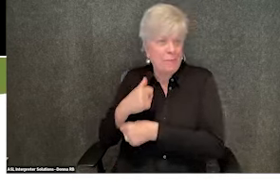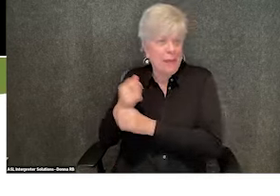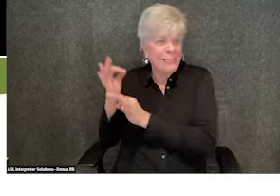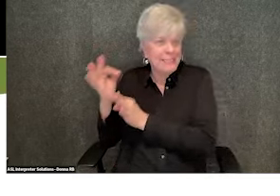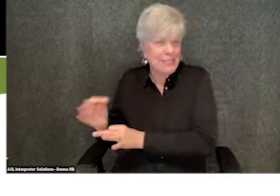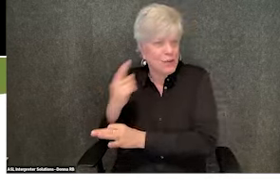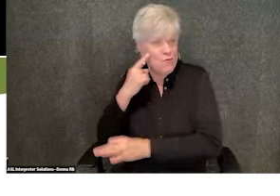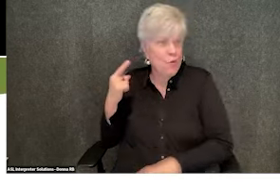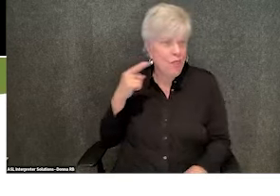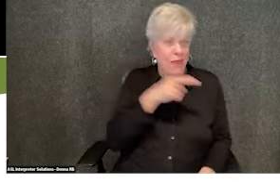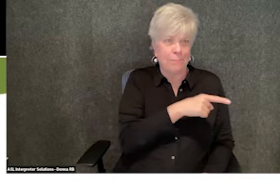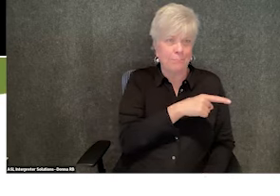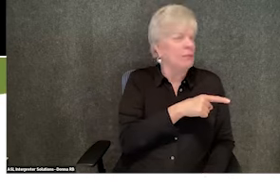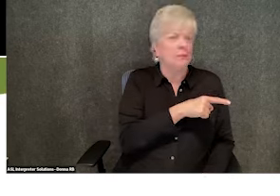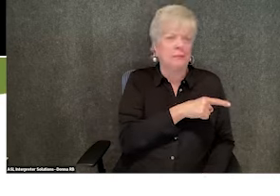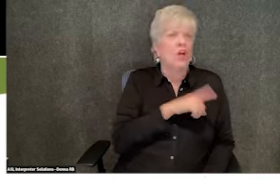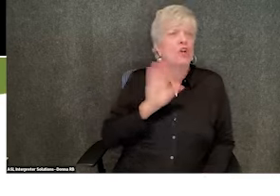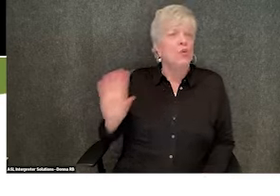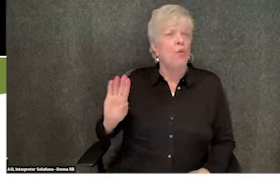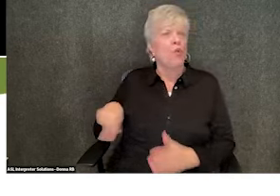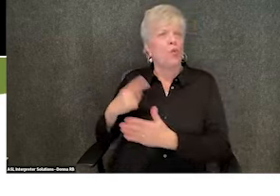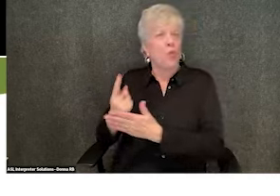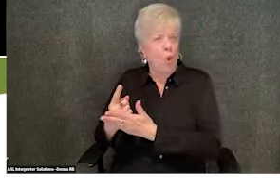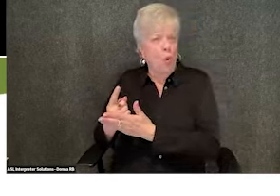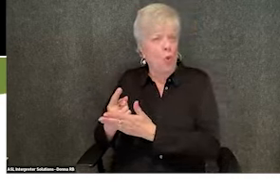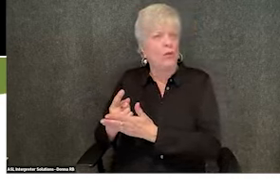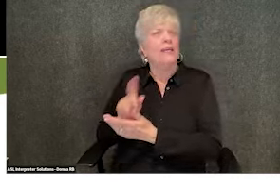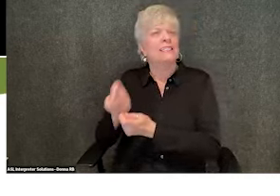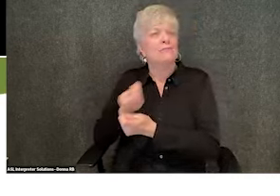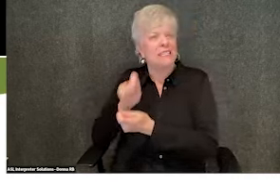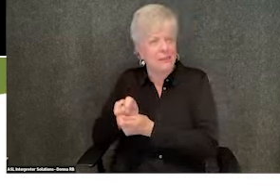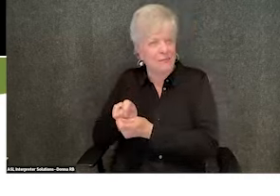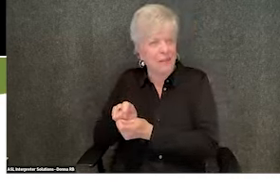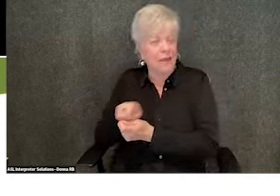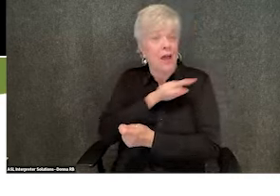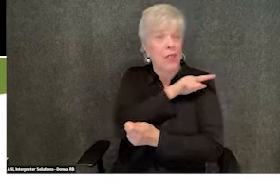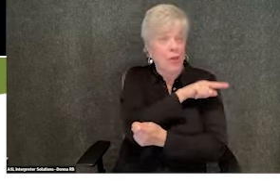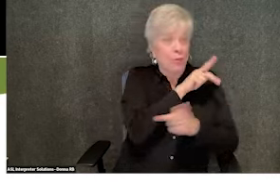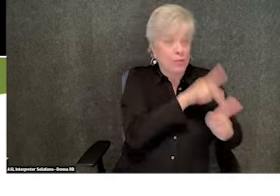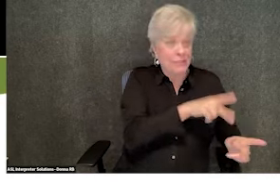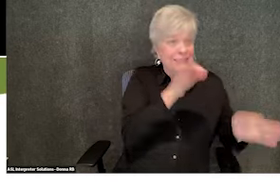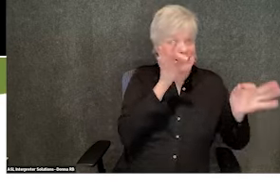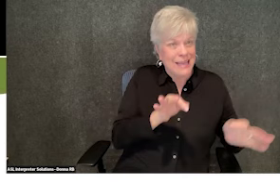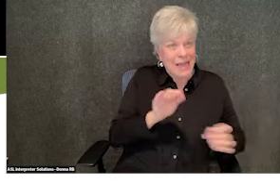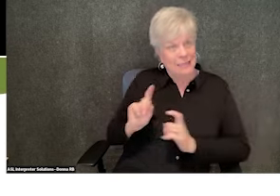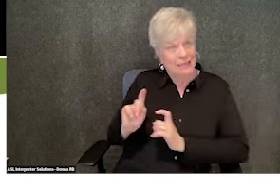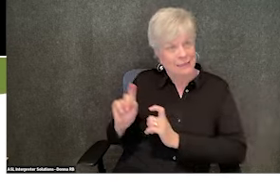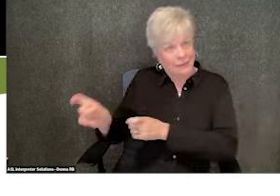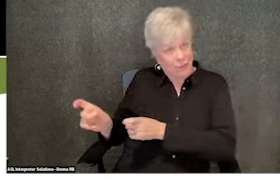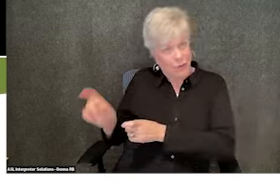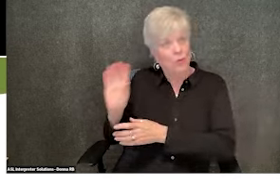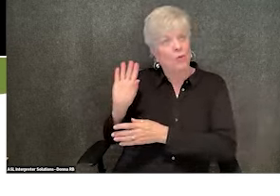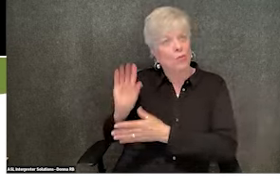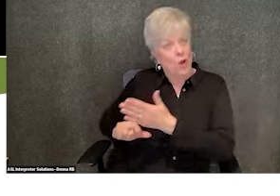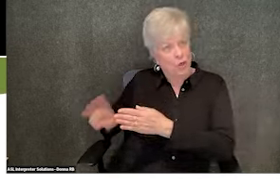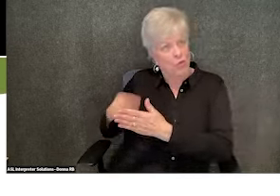nuevos derechos. Uno no tiene derecho a tomar decisiones para esa persona. O sea, la persona ha decidido